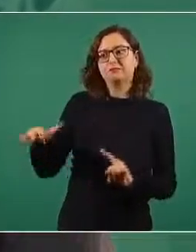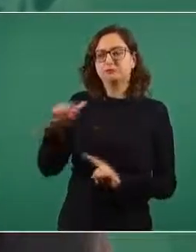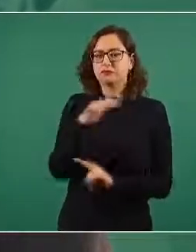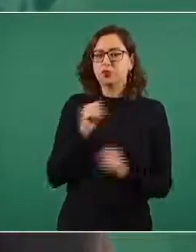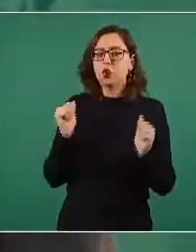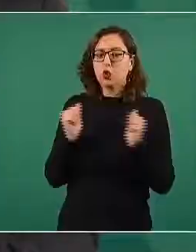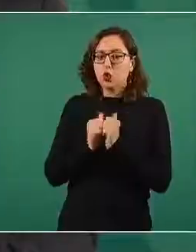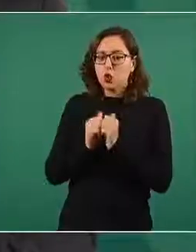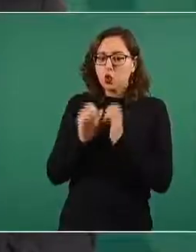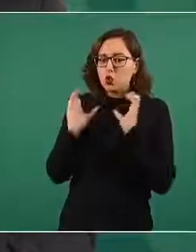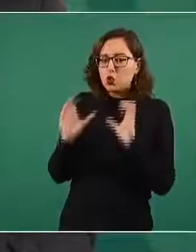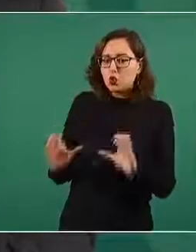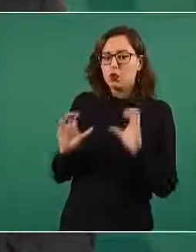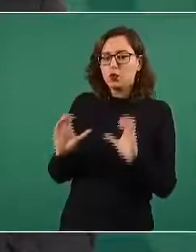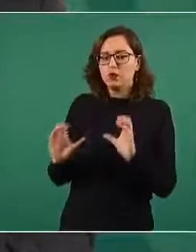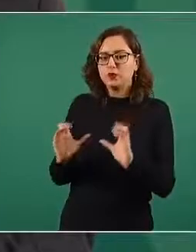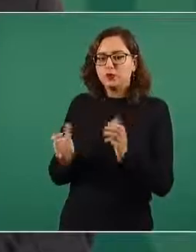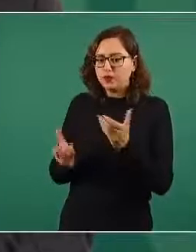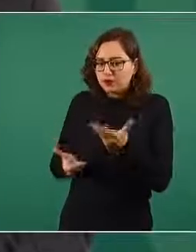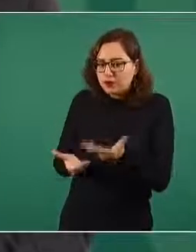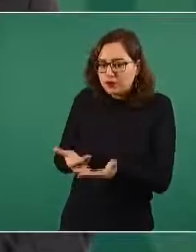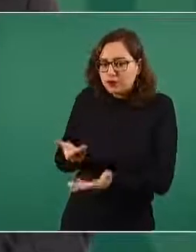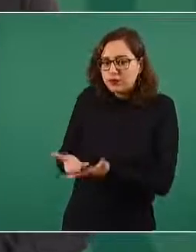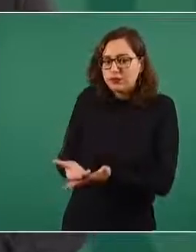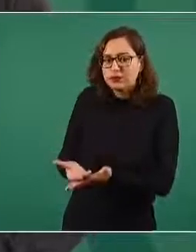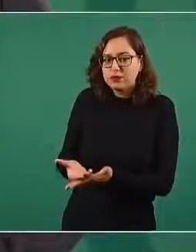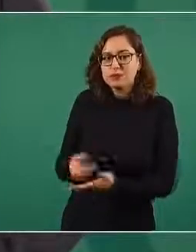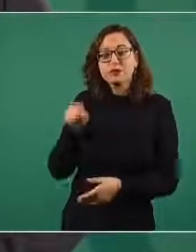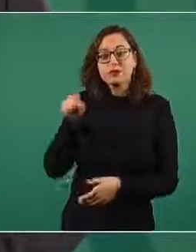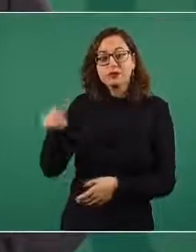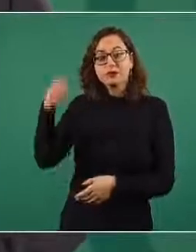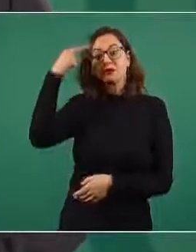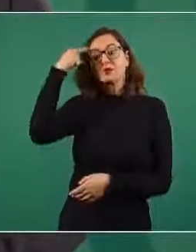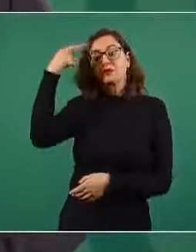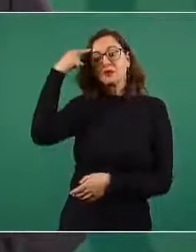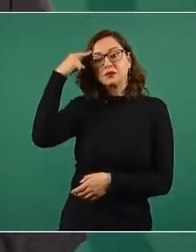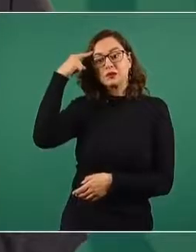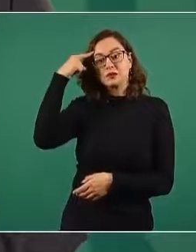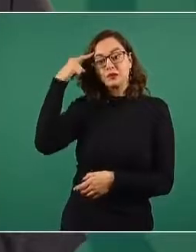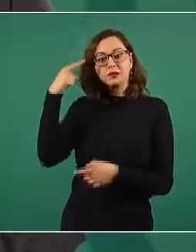Pero ahí tienen una idea distinta